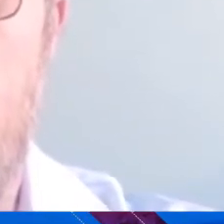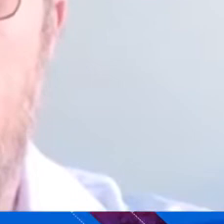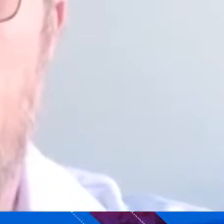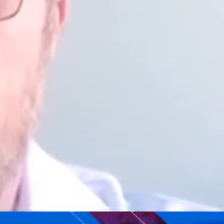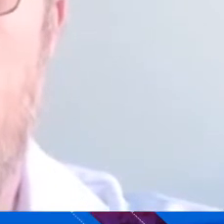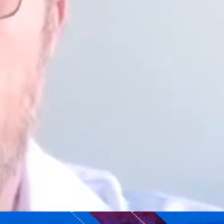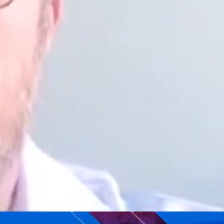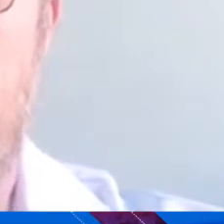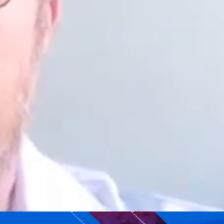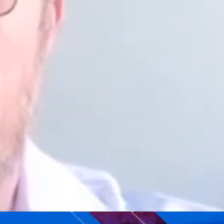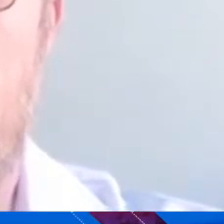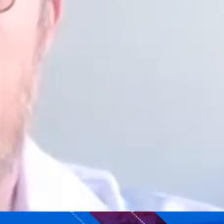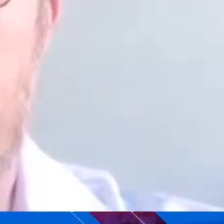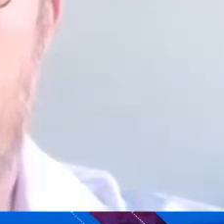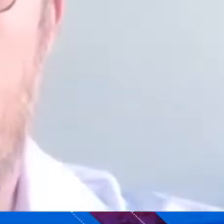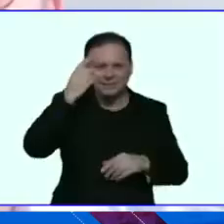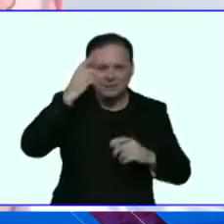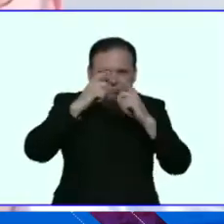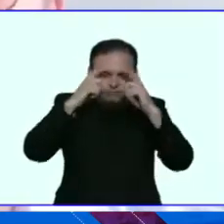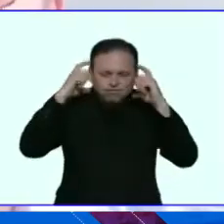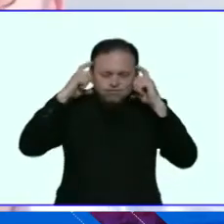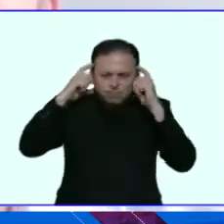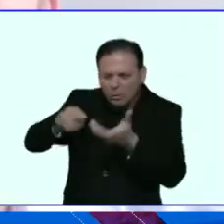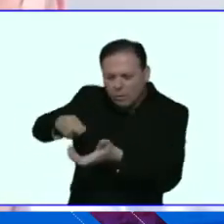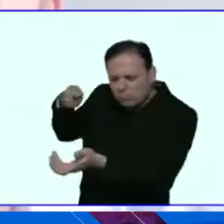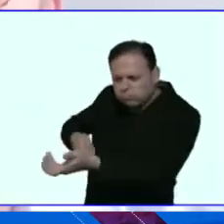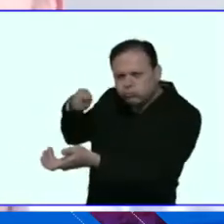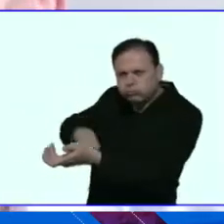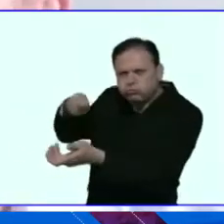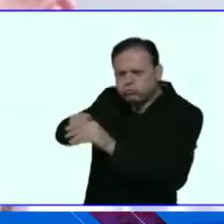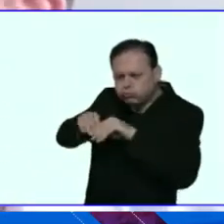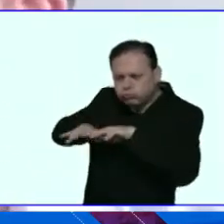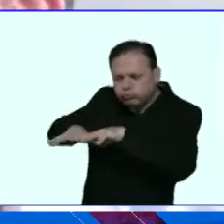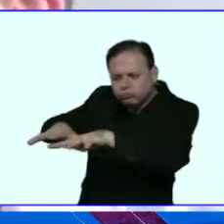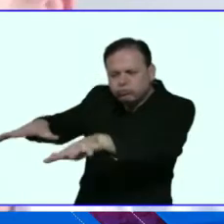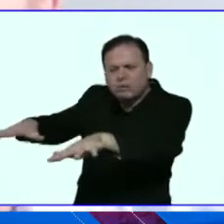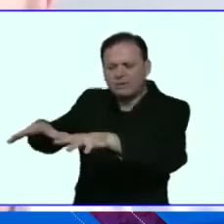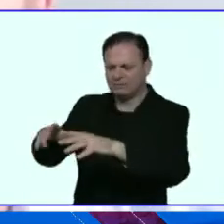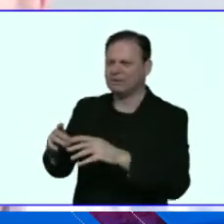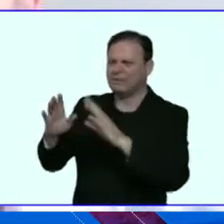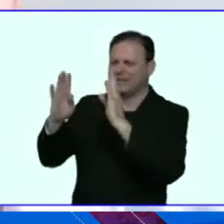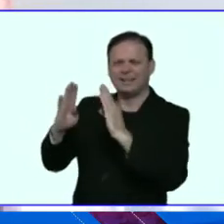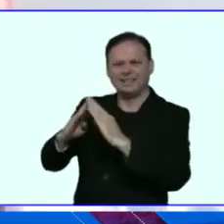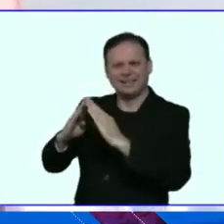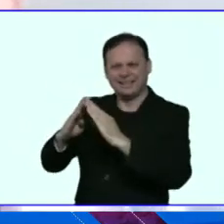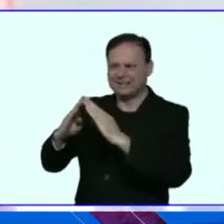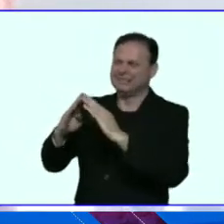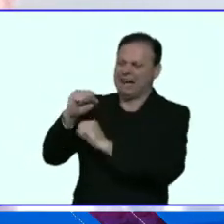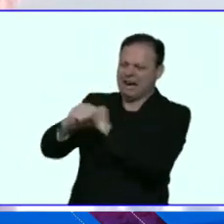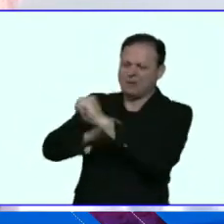hacer la fumigación por la cantidad de pacientes y que la estructura es muy vieja, tiene creo que más de 40 años. En